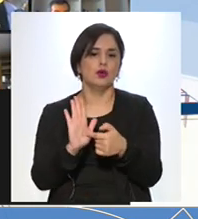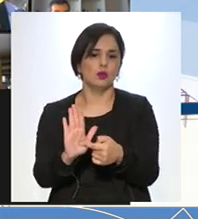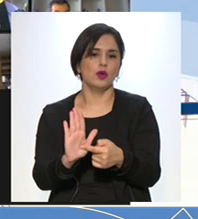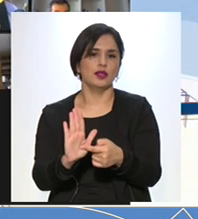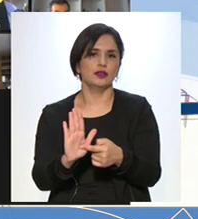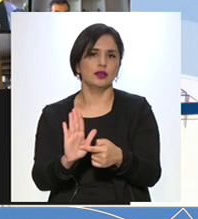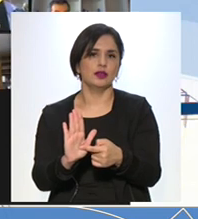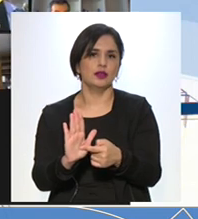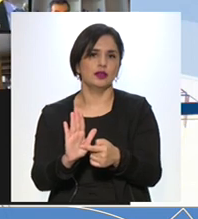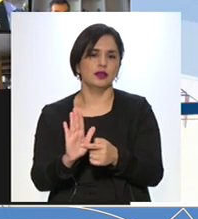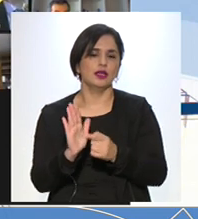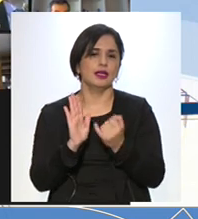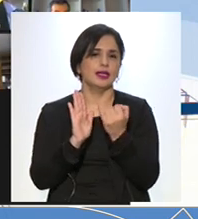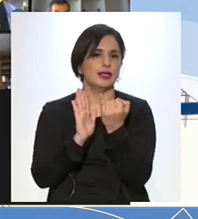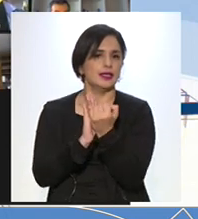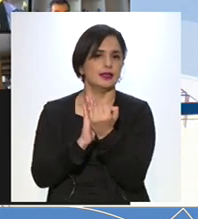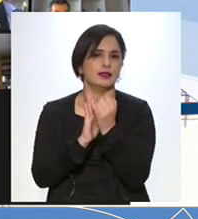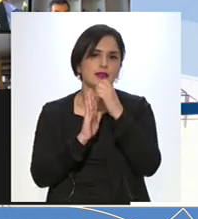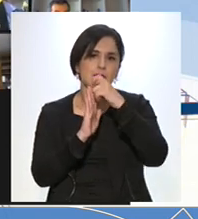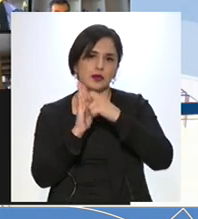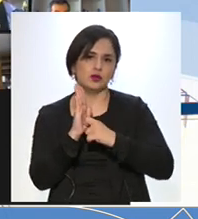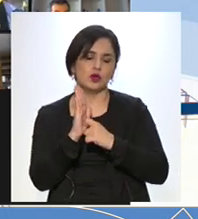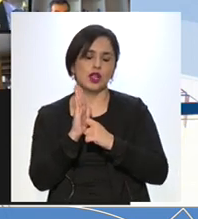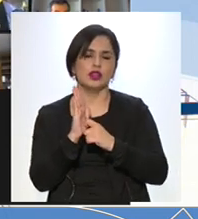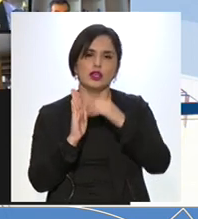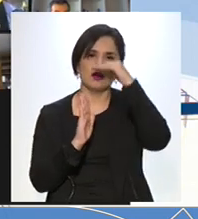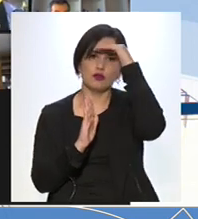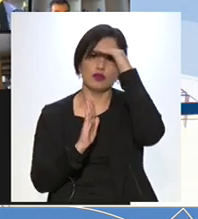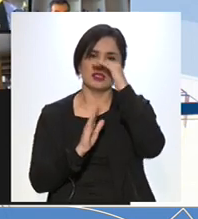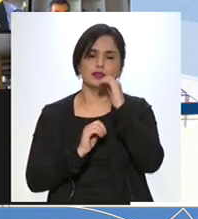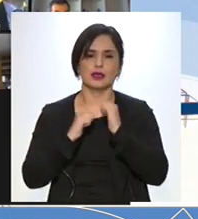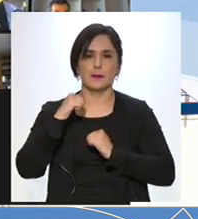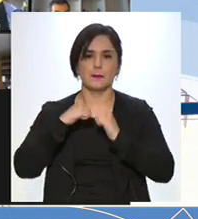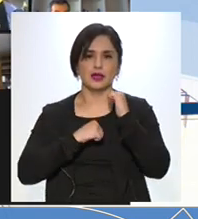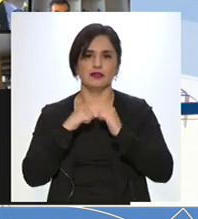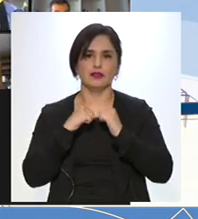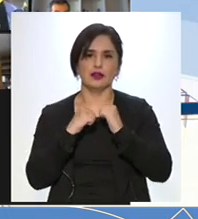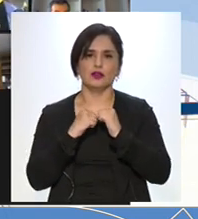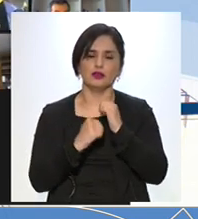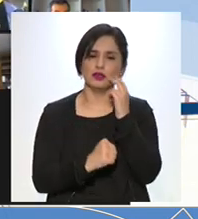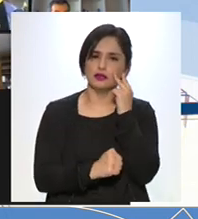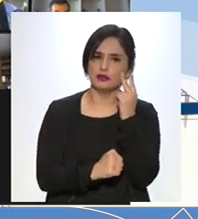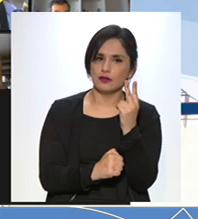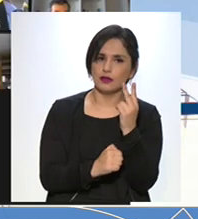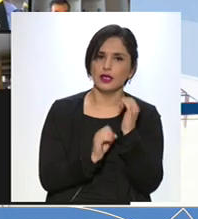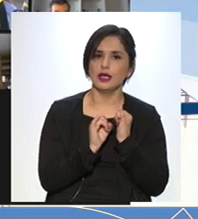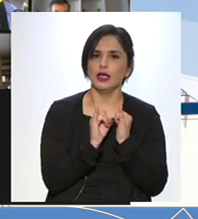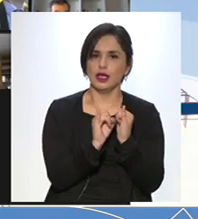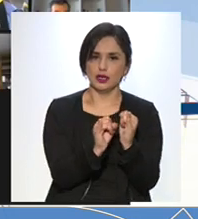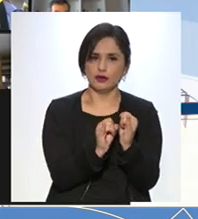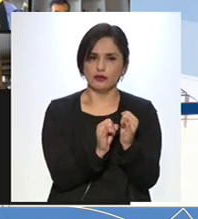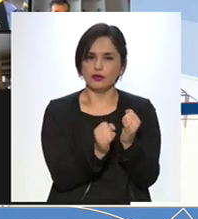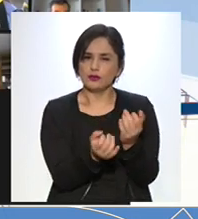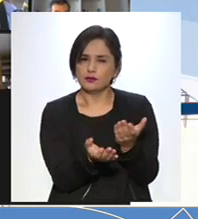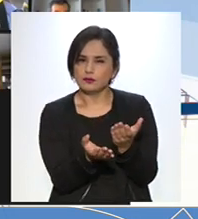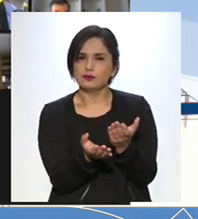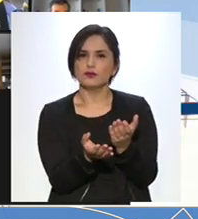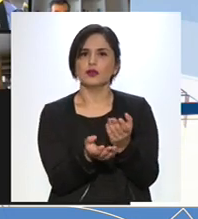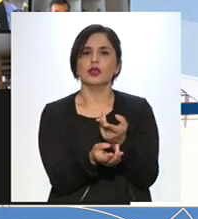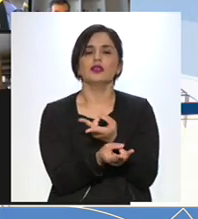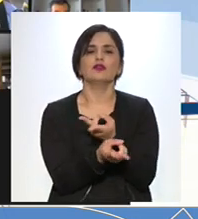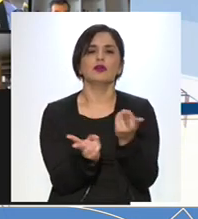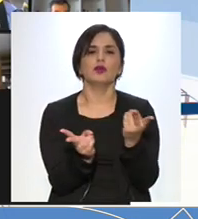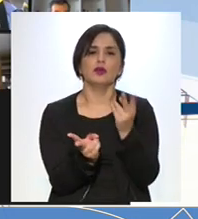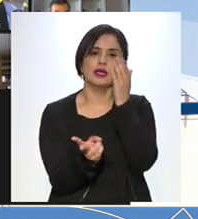Índice Mensual de Confianza Empresarial, IMCE, y se da cuenta en el informe de percepciones de negocios que publica el banco en agosto. En